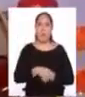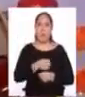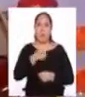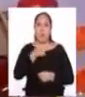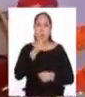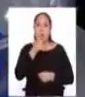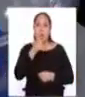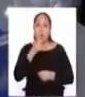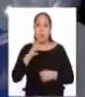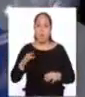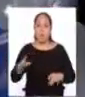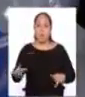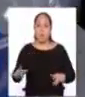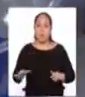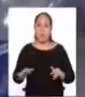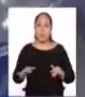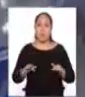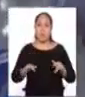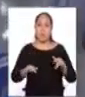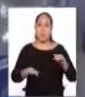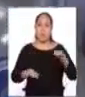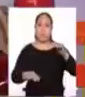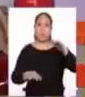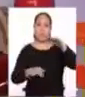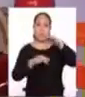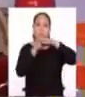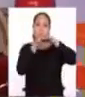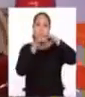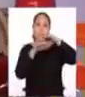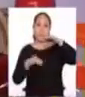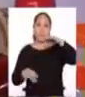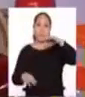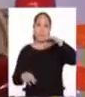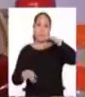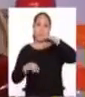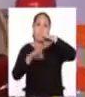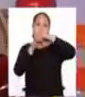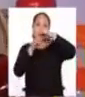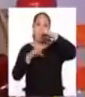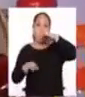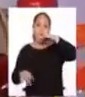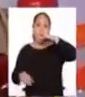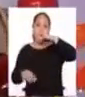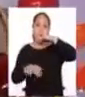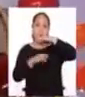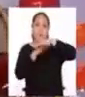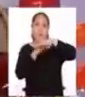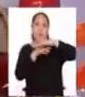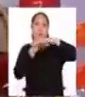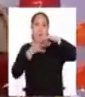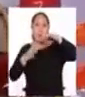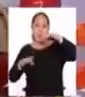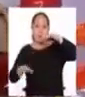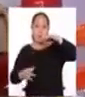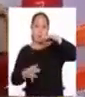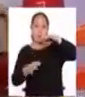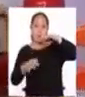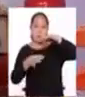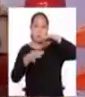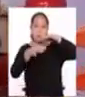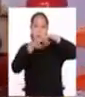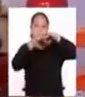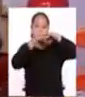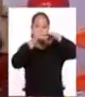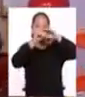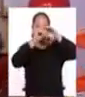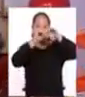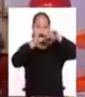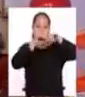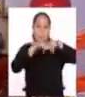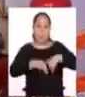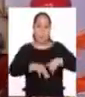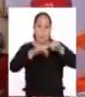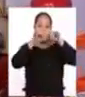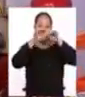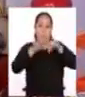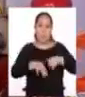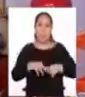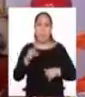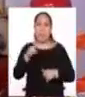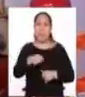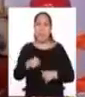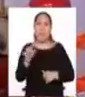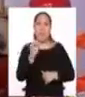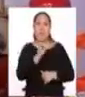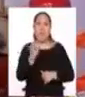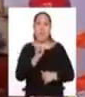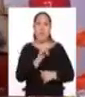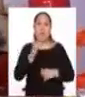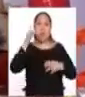de agua. De repente esas gotitas empezaron a caer. Y se Exacto. llenaron. Y así es como se producen las lluvias en todo el planeta. Tienes